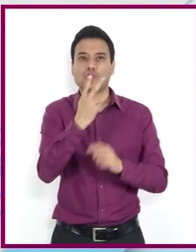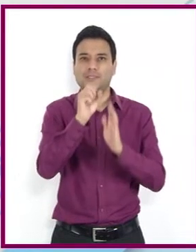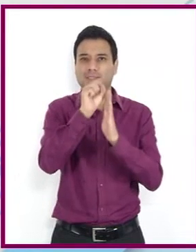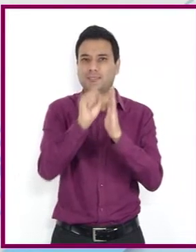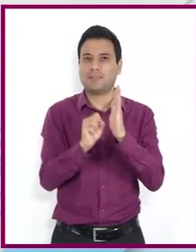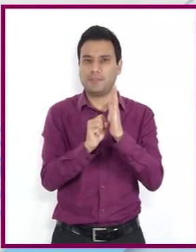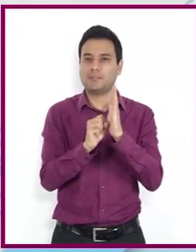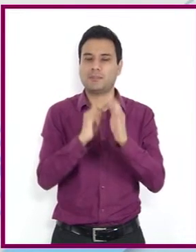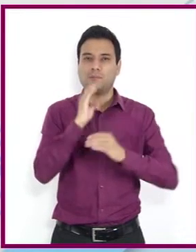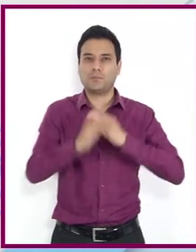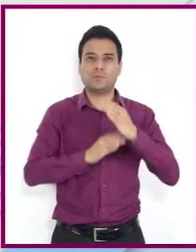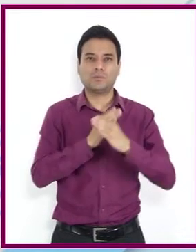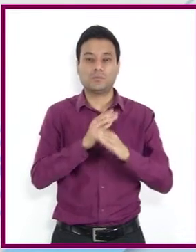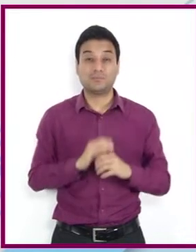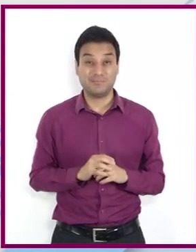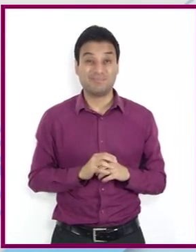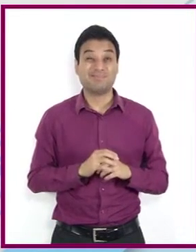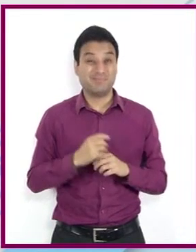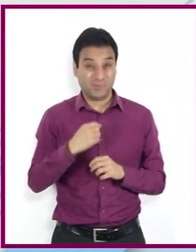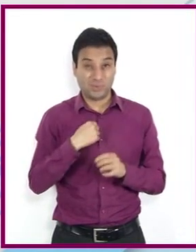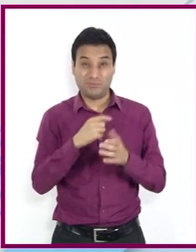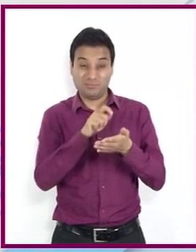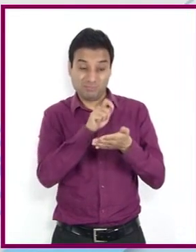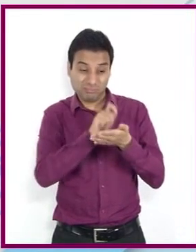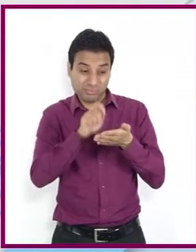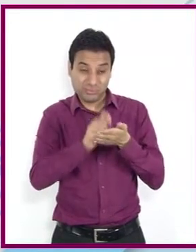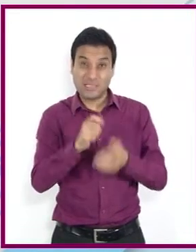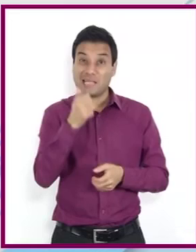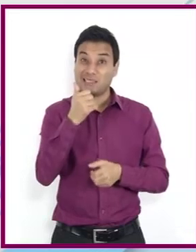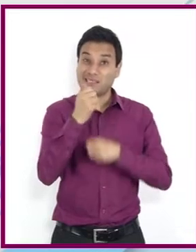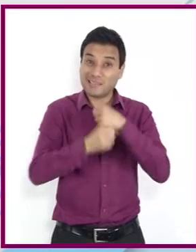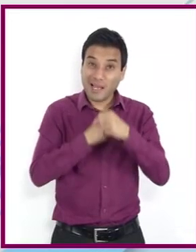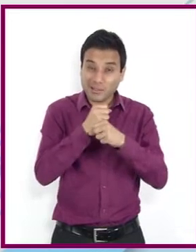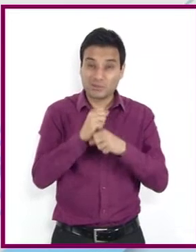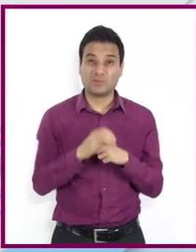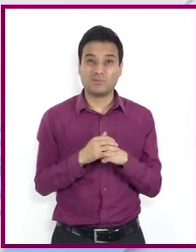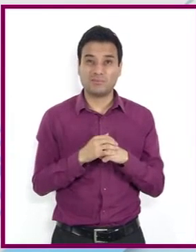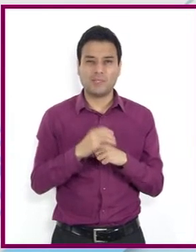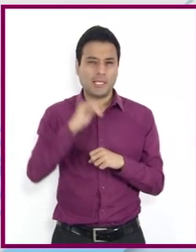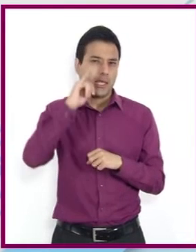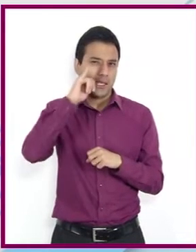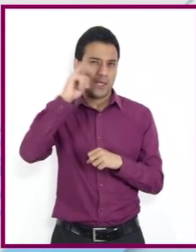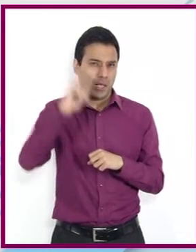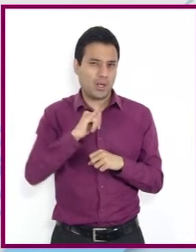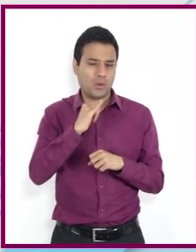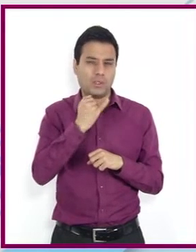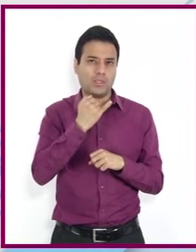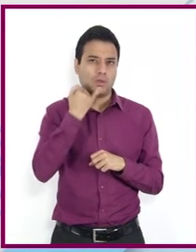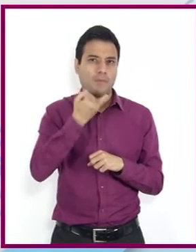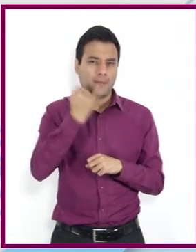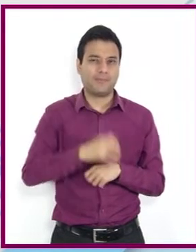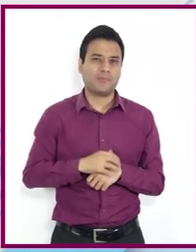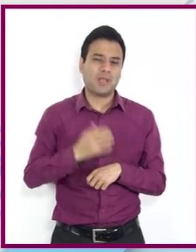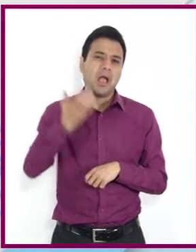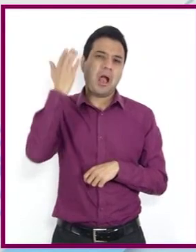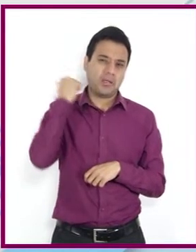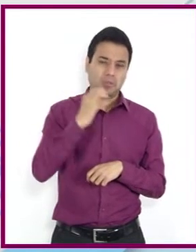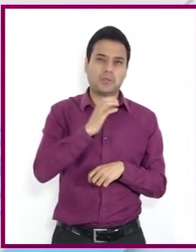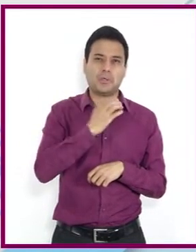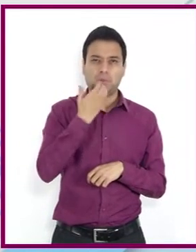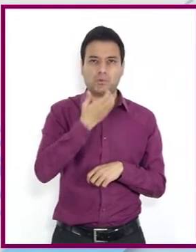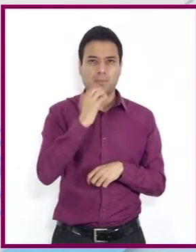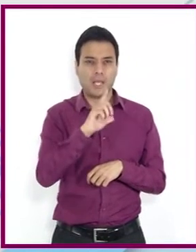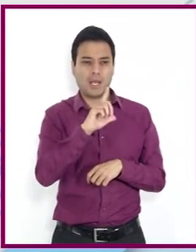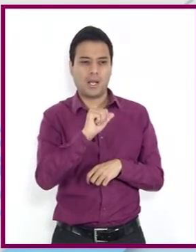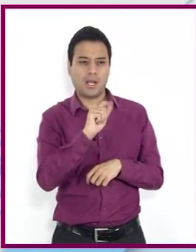Ese libro me tomó 6 años escribirlo. Decidí escribirlo en italiano, en lugar de latín, como era la costumbre para